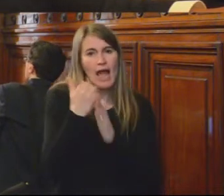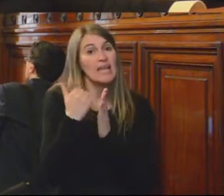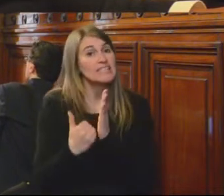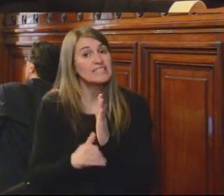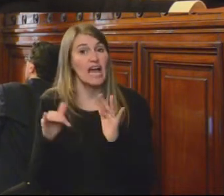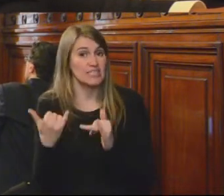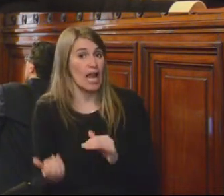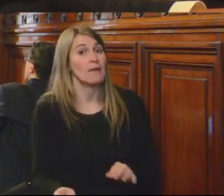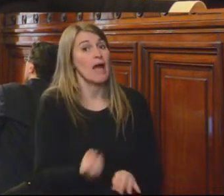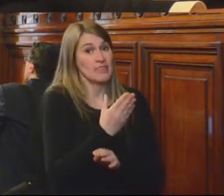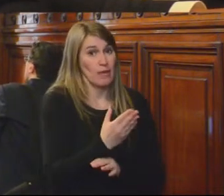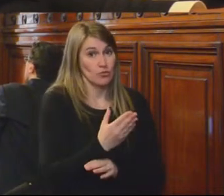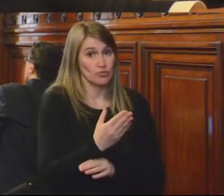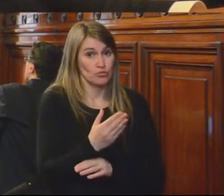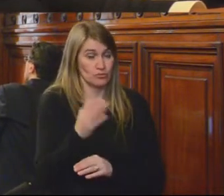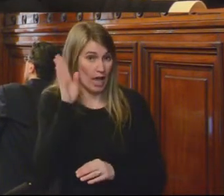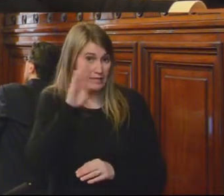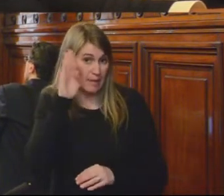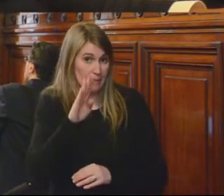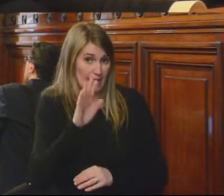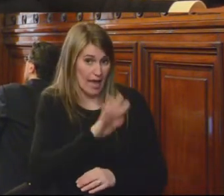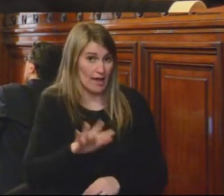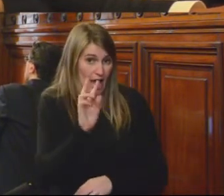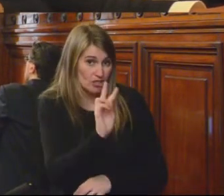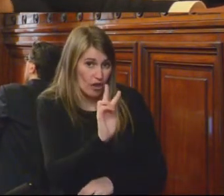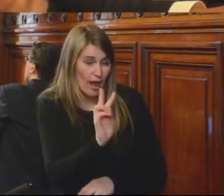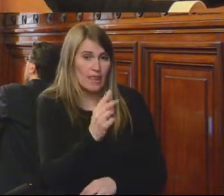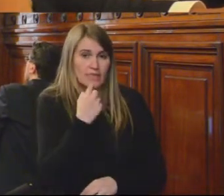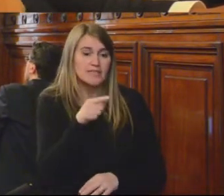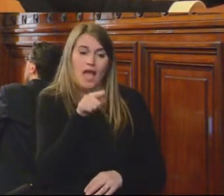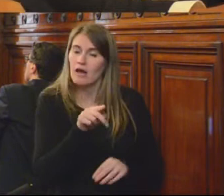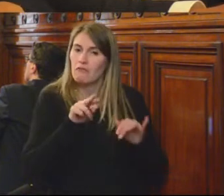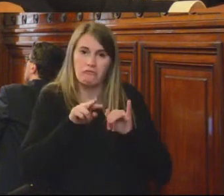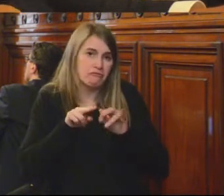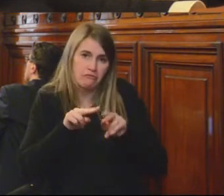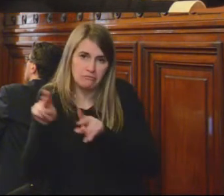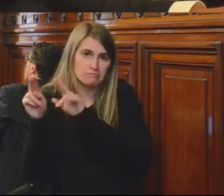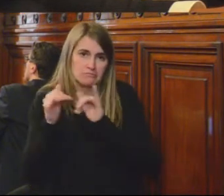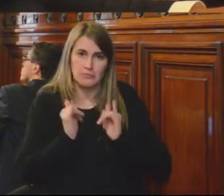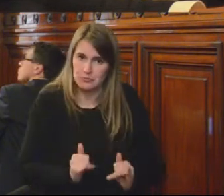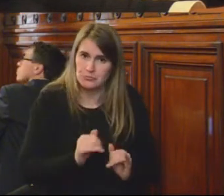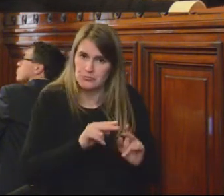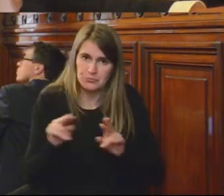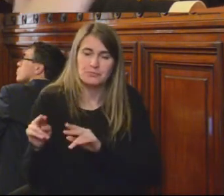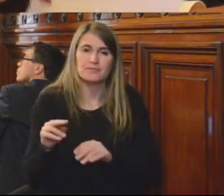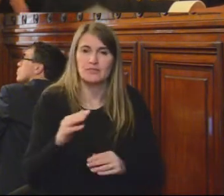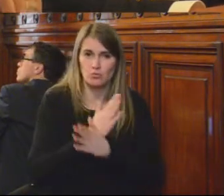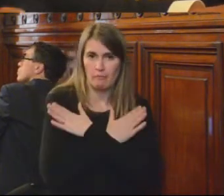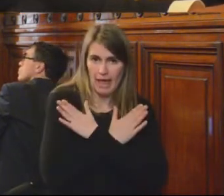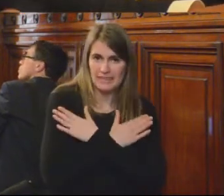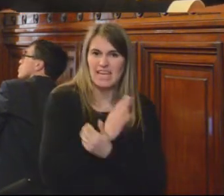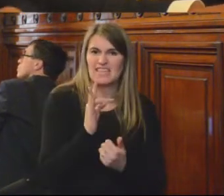debida oportunidad a la Asamblea Nacional, designando de manera definitiva magistrados principales y suplentes